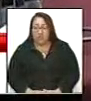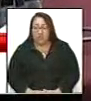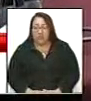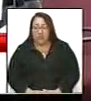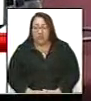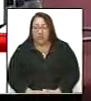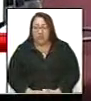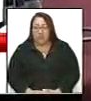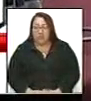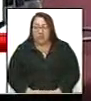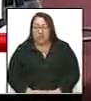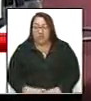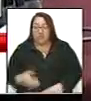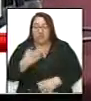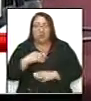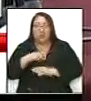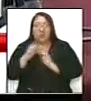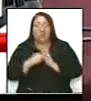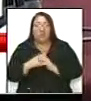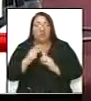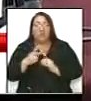Presidente, el proyecto de ley